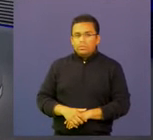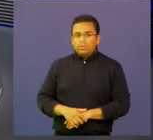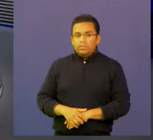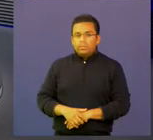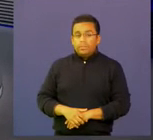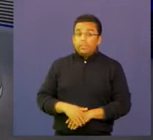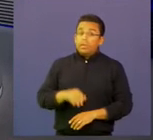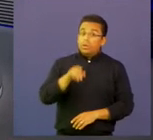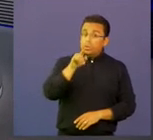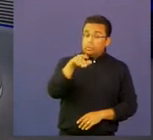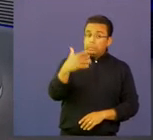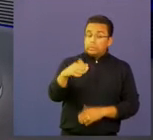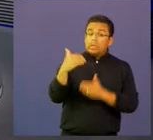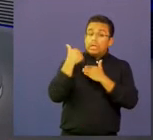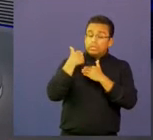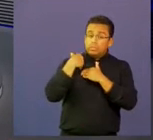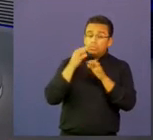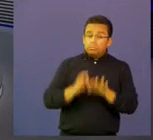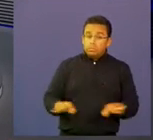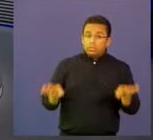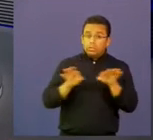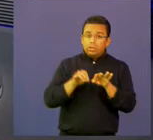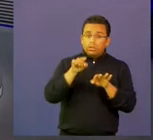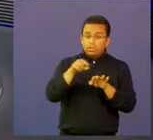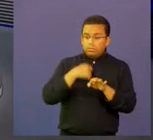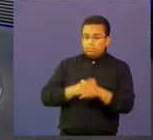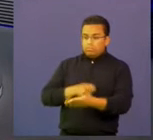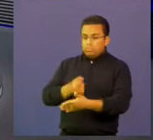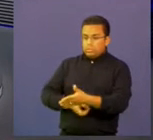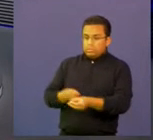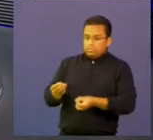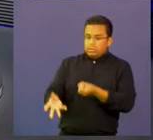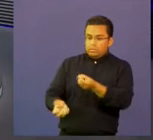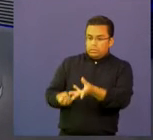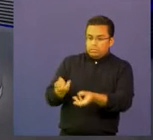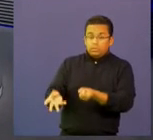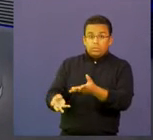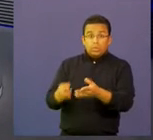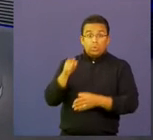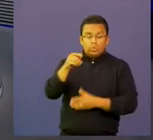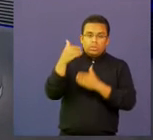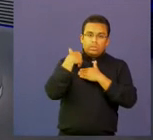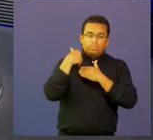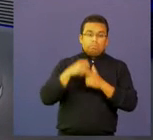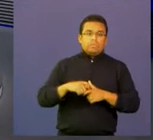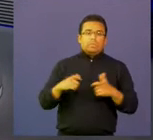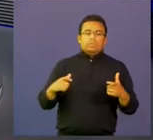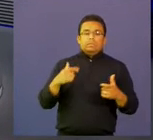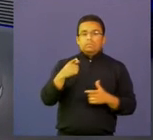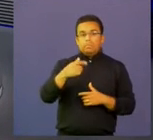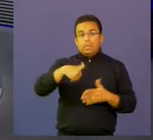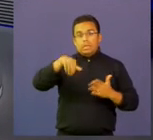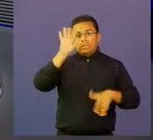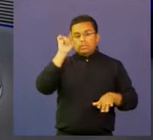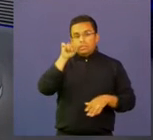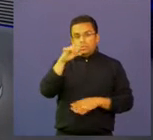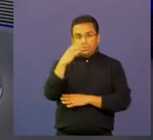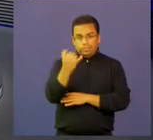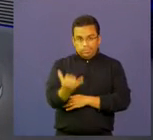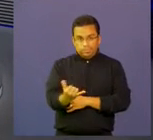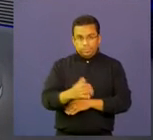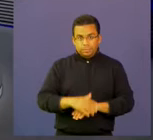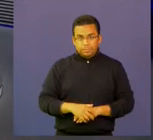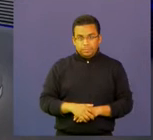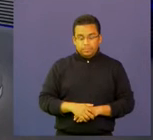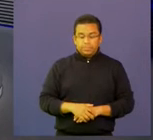la responsabilidad más grande que pueda tener una persona en Colombia en este momento. Ahora, dado que